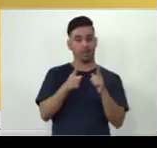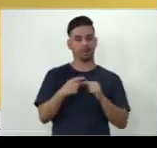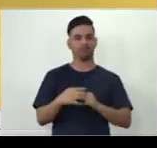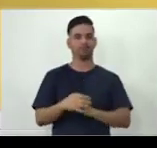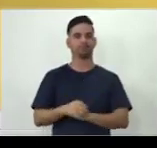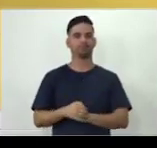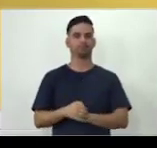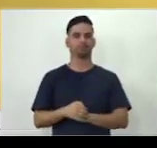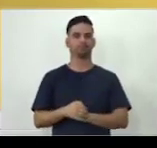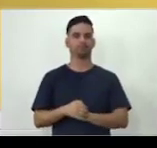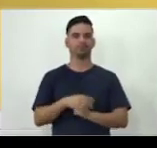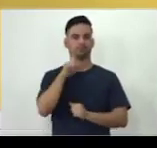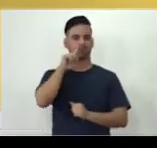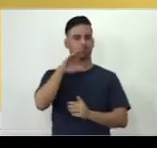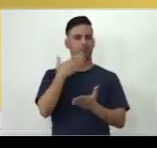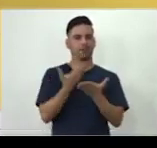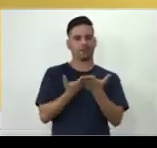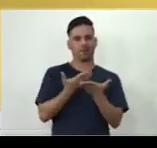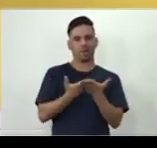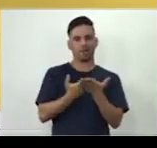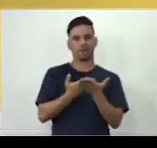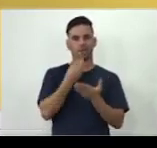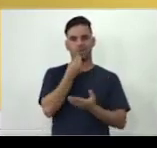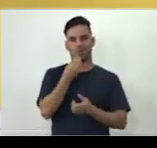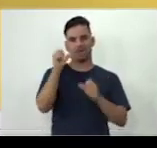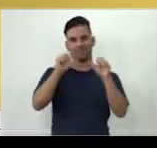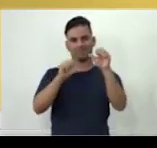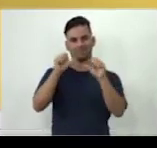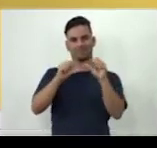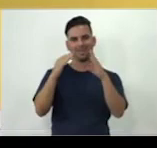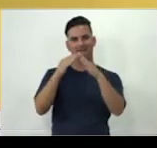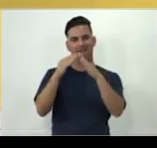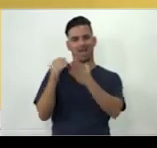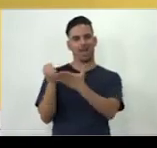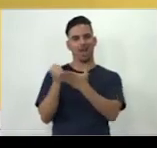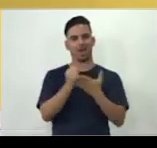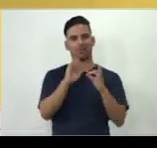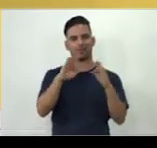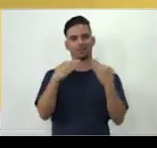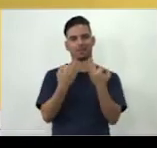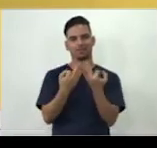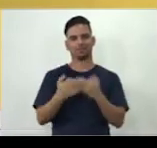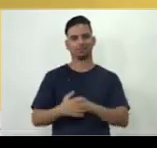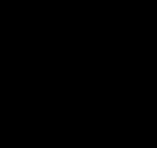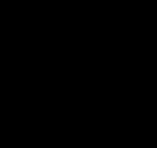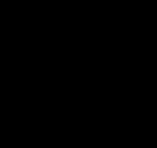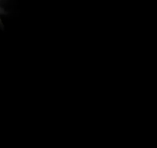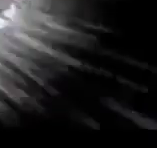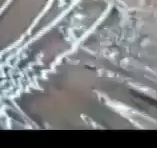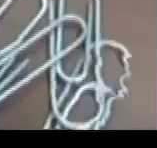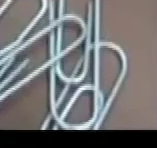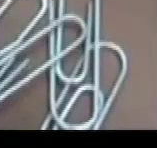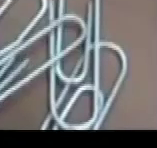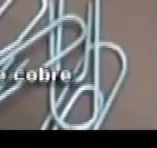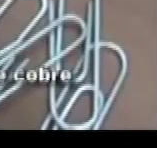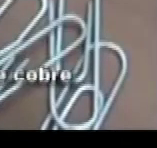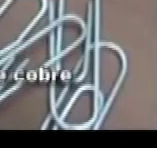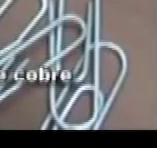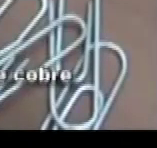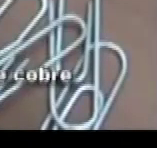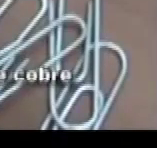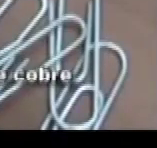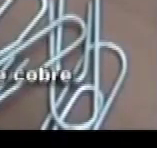cómo podemos hacer esta actividad experimental en la casa con la ayuda de sus familias.